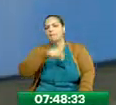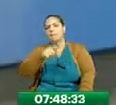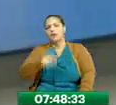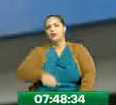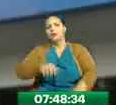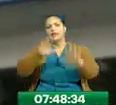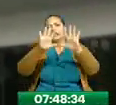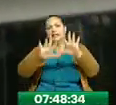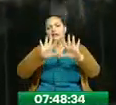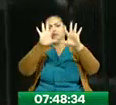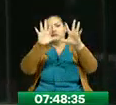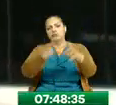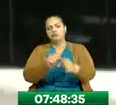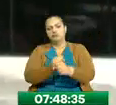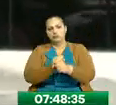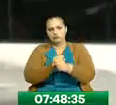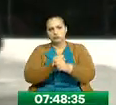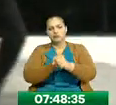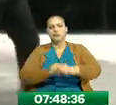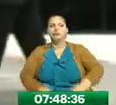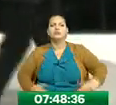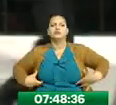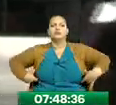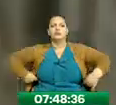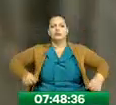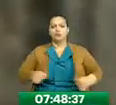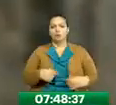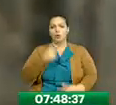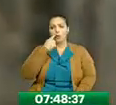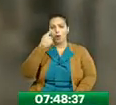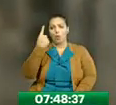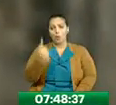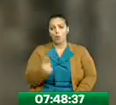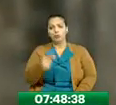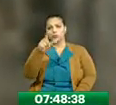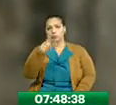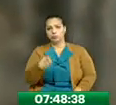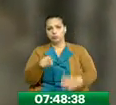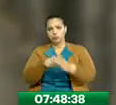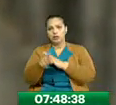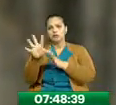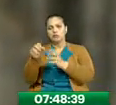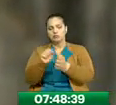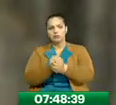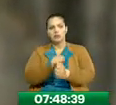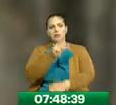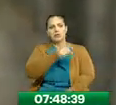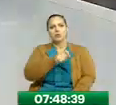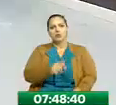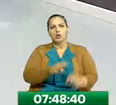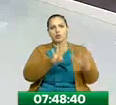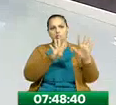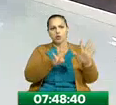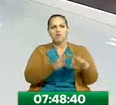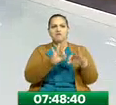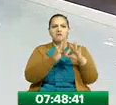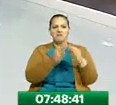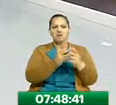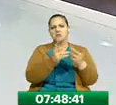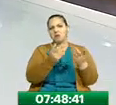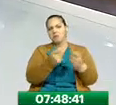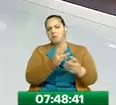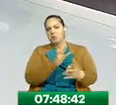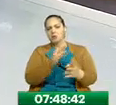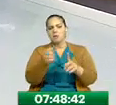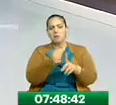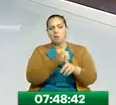por delitos de violencia de género y 1 por asesinato. En Quito informó Iván Casamen. Y